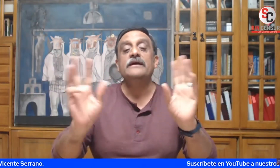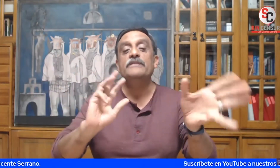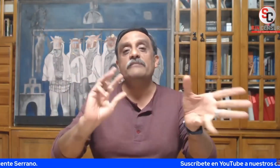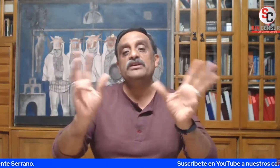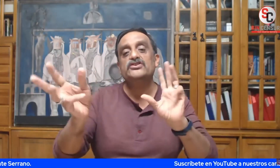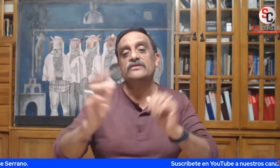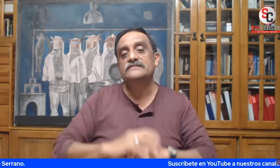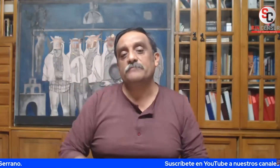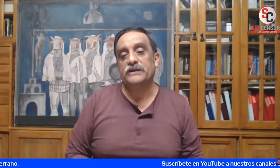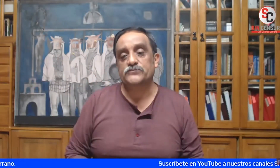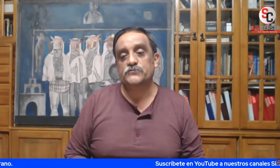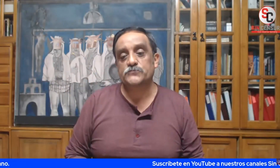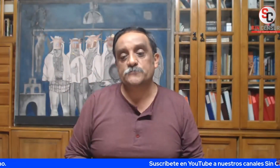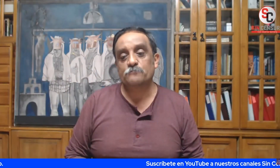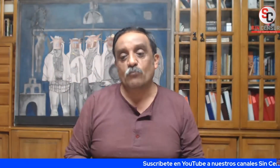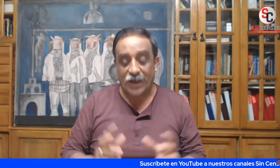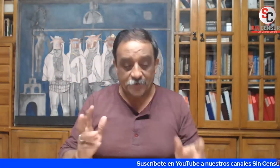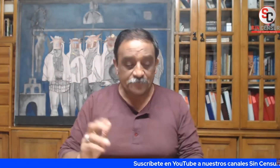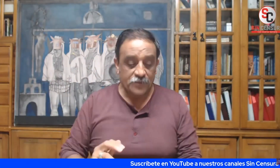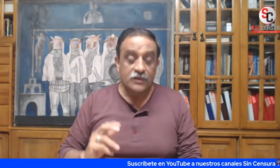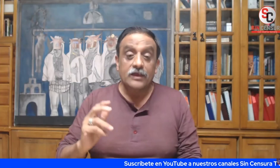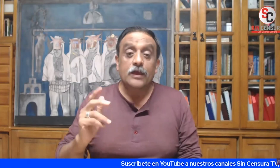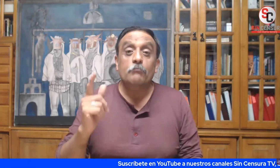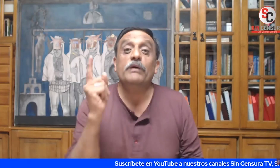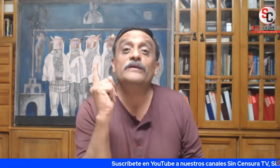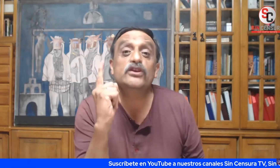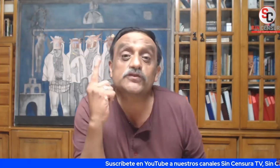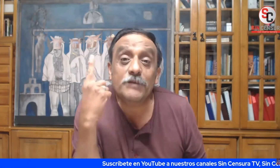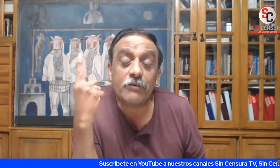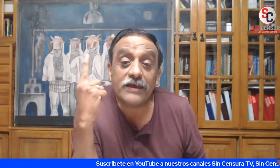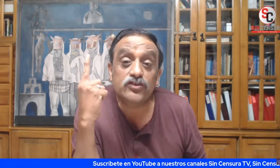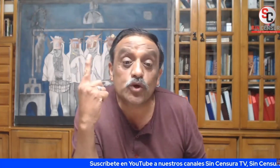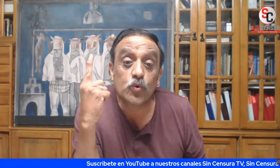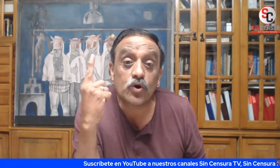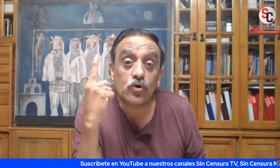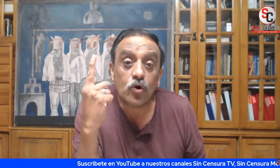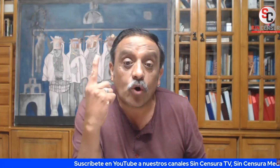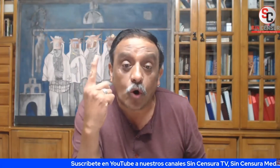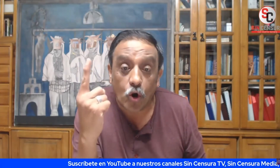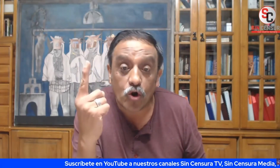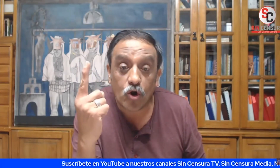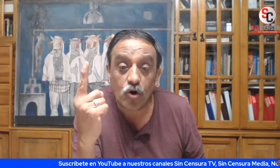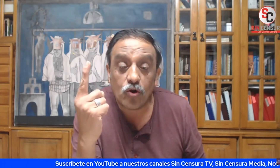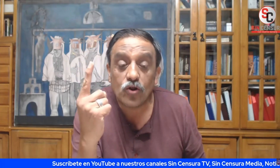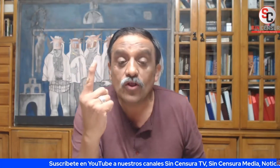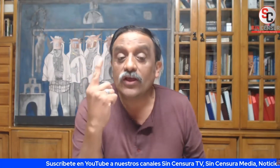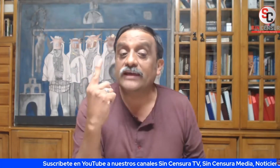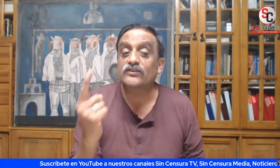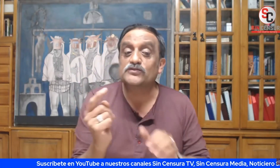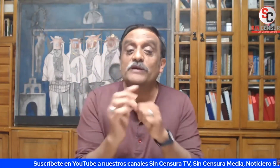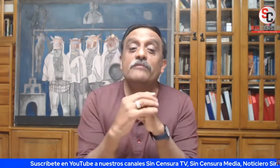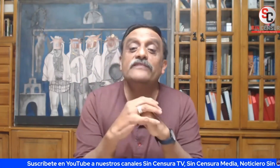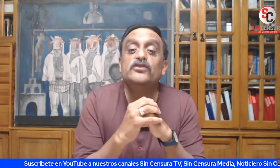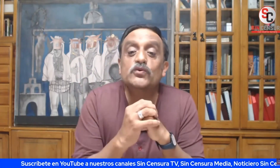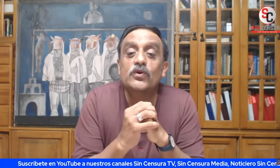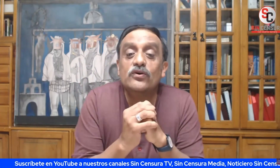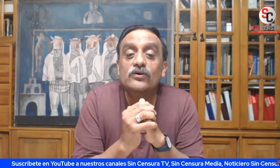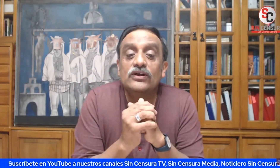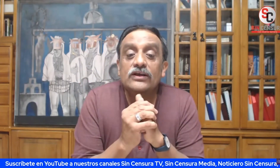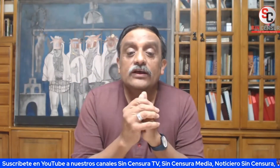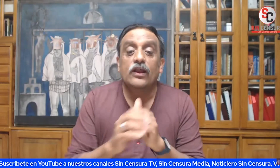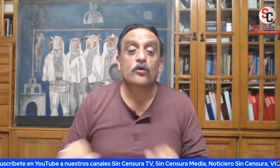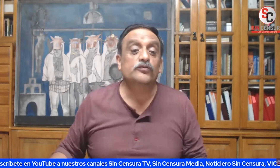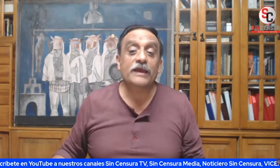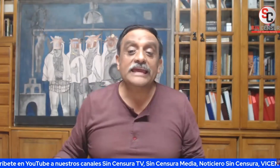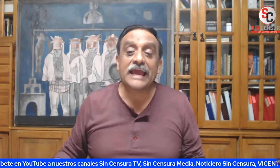a 20,000 millones de pesos. Bueno, pero en 2021, ojo, en